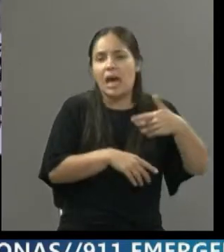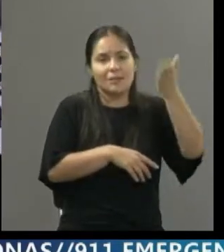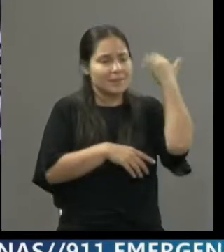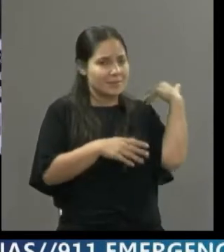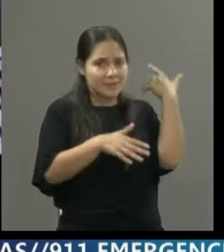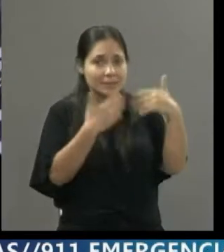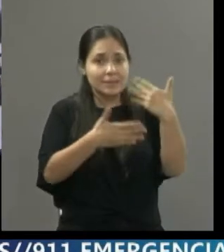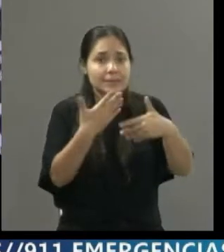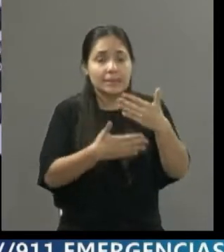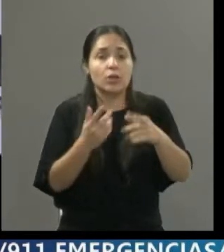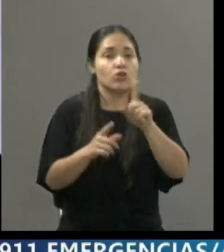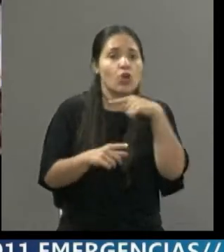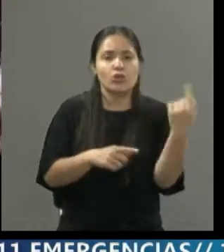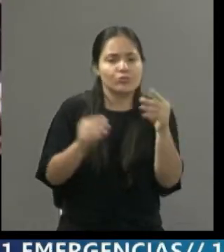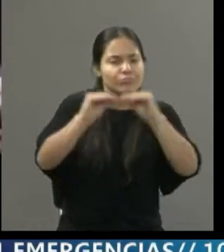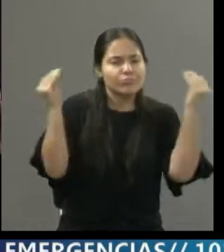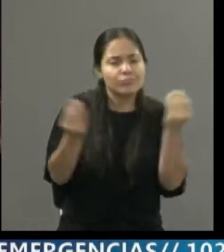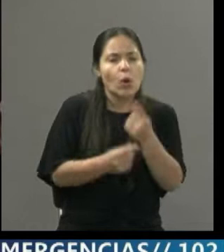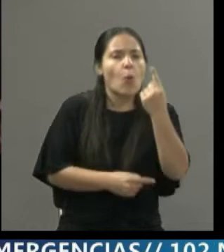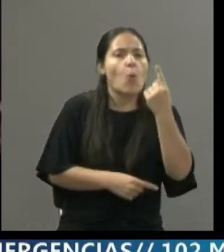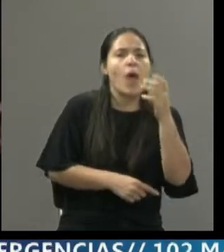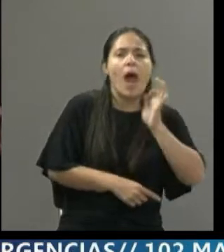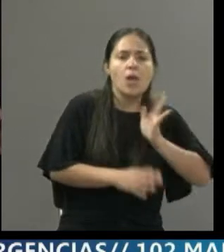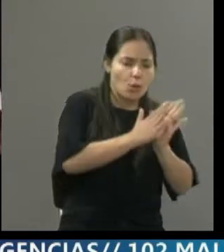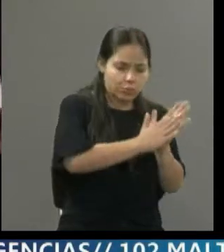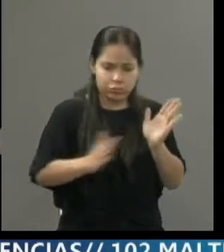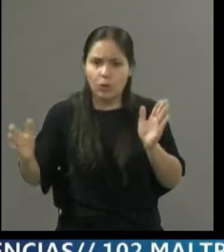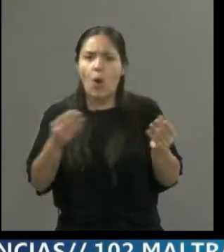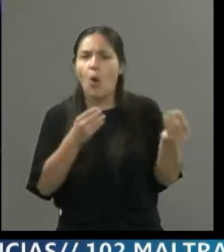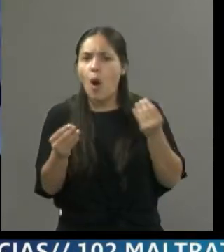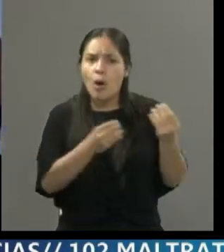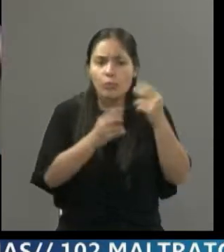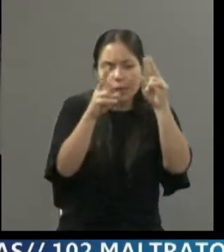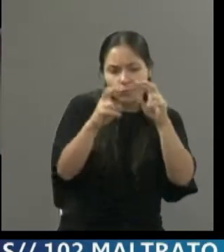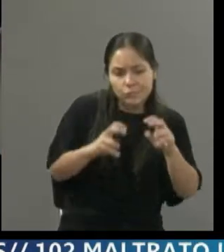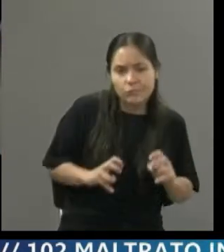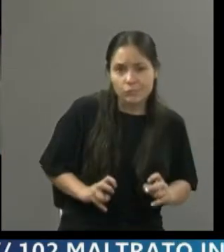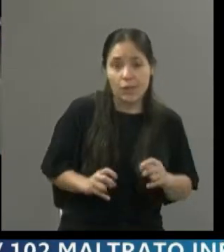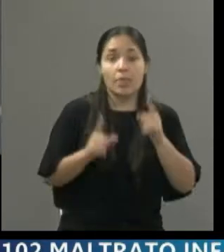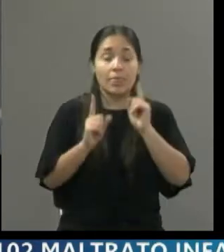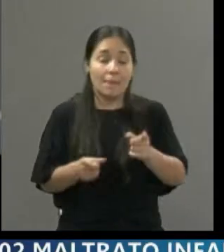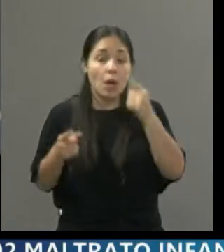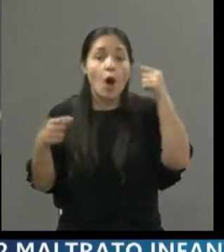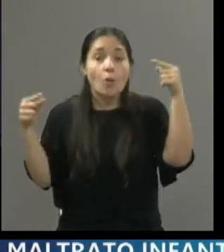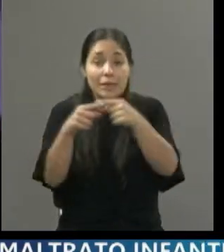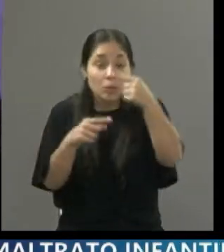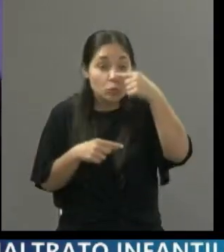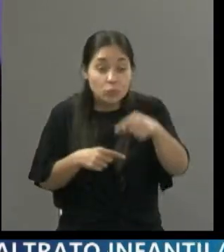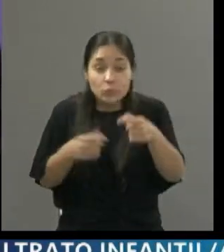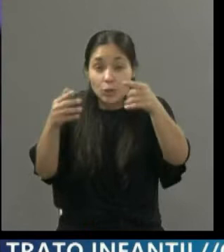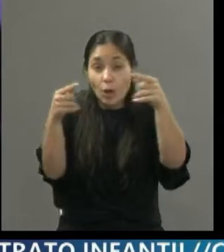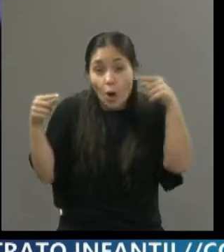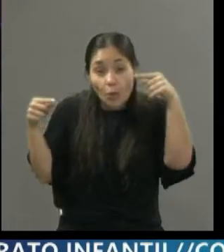de balance para nosotros y nosotras, pero también la intención última del informe es generar un